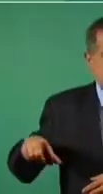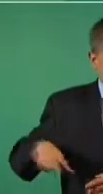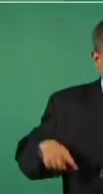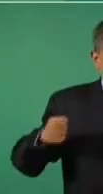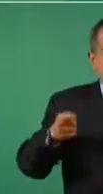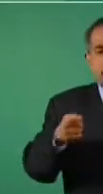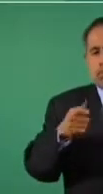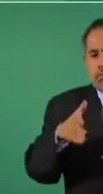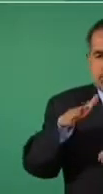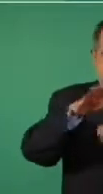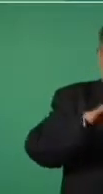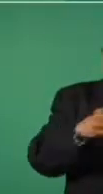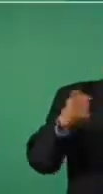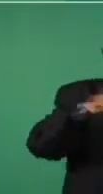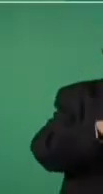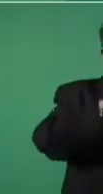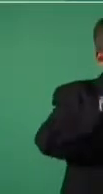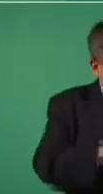imponer.